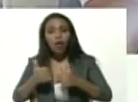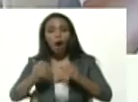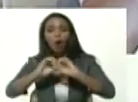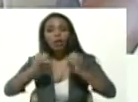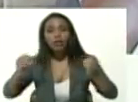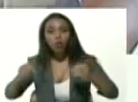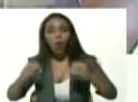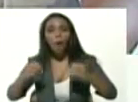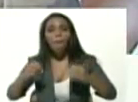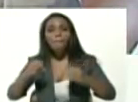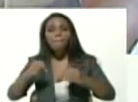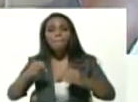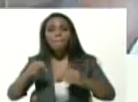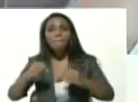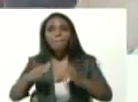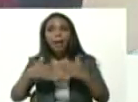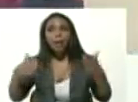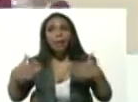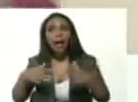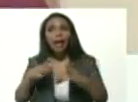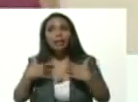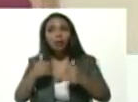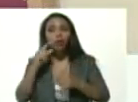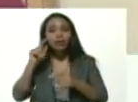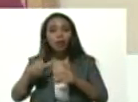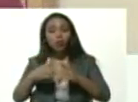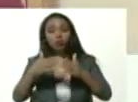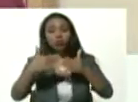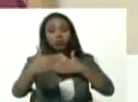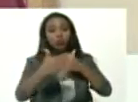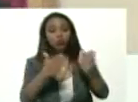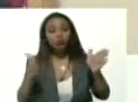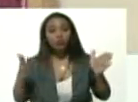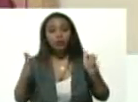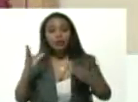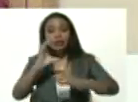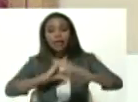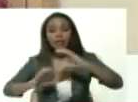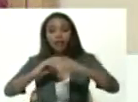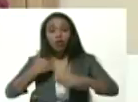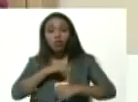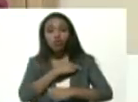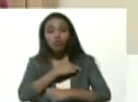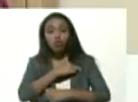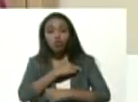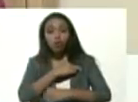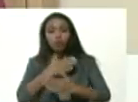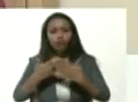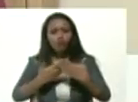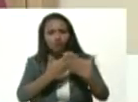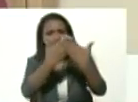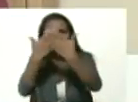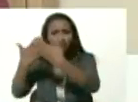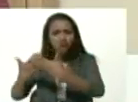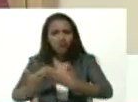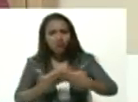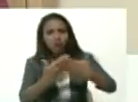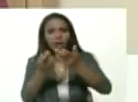todos nosotros, con la mayor amplitud científica, hemos estado estudiando